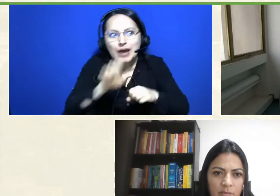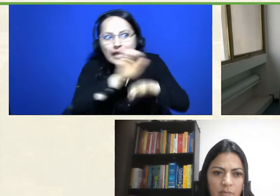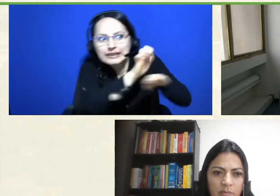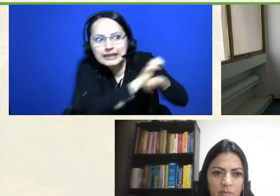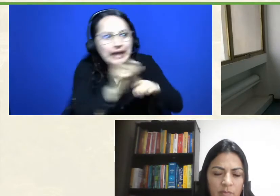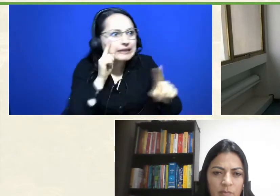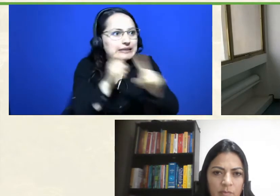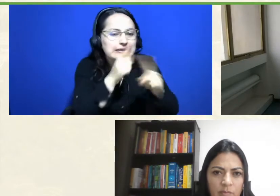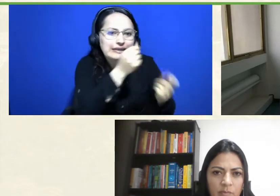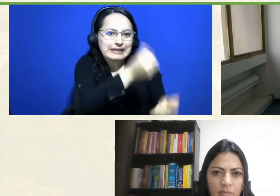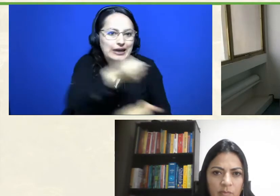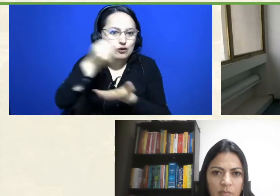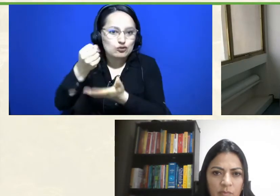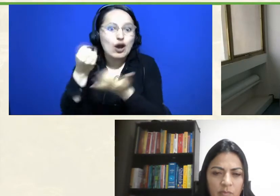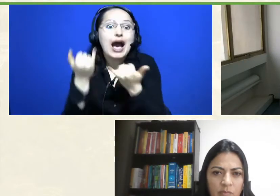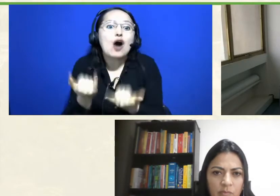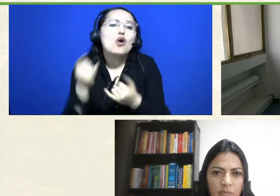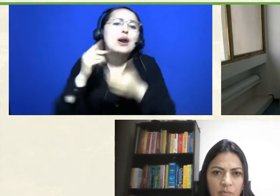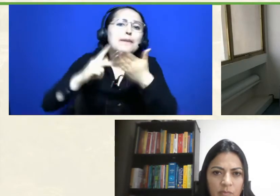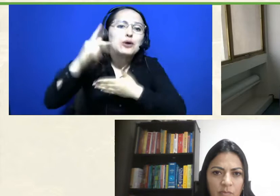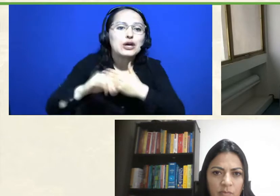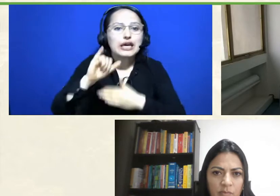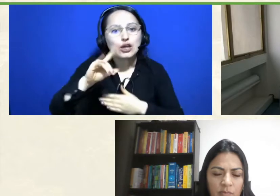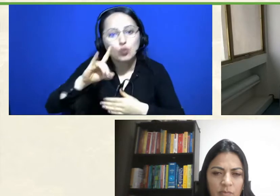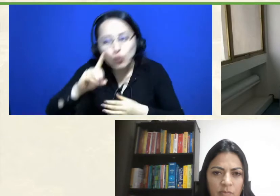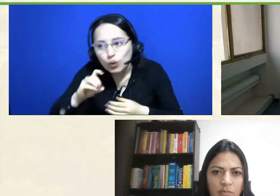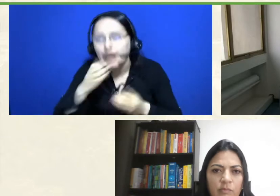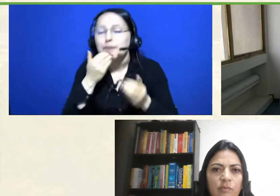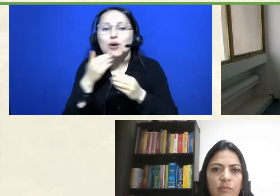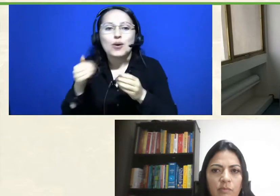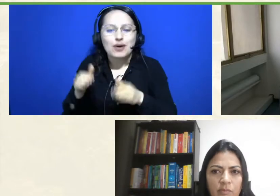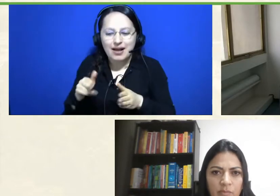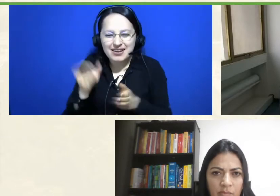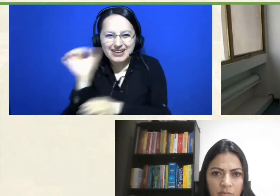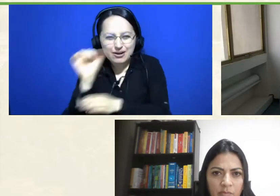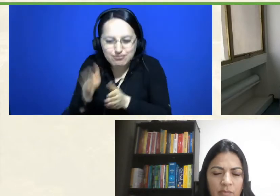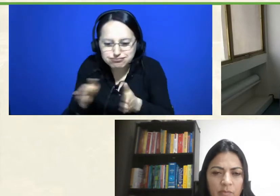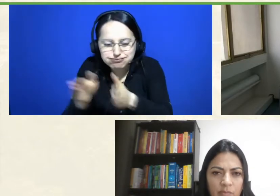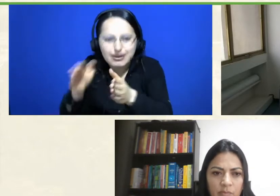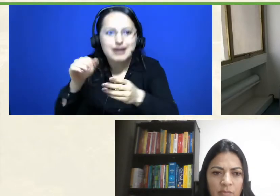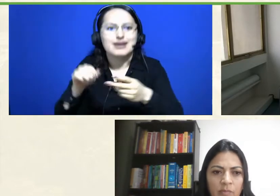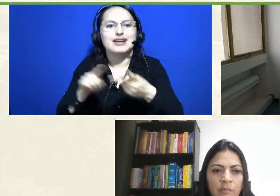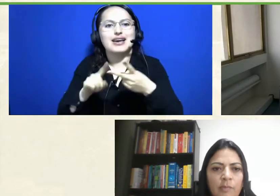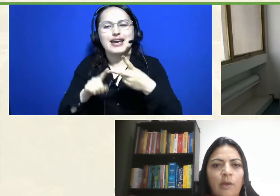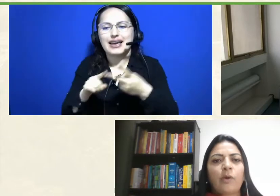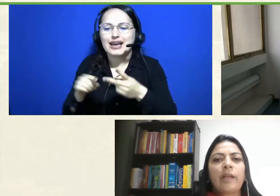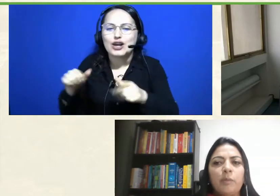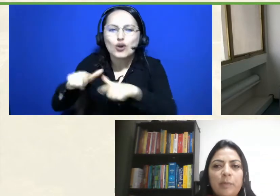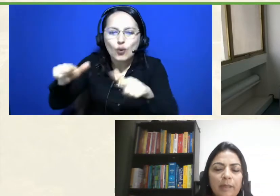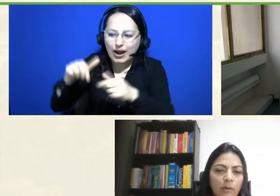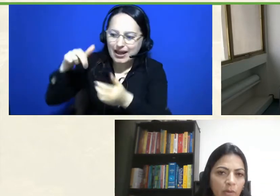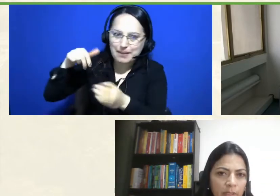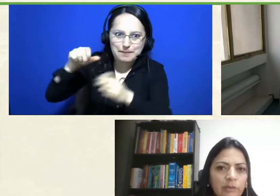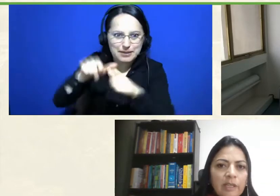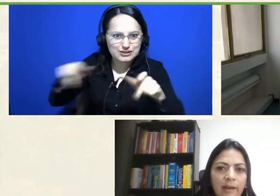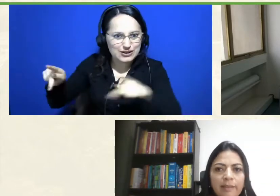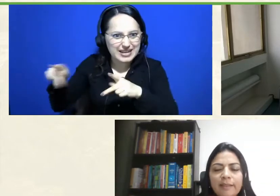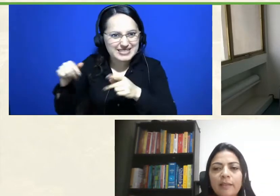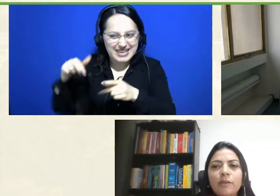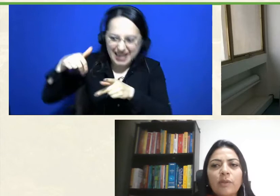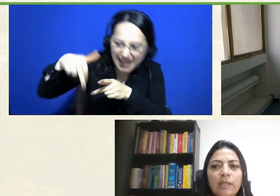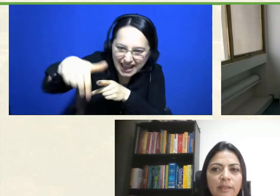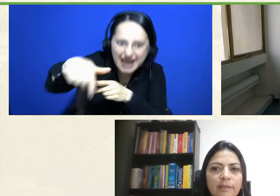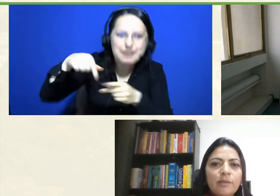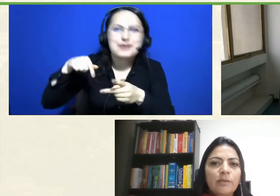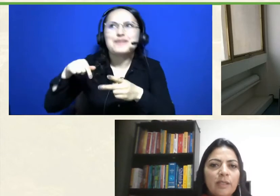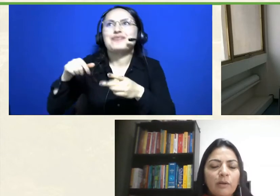vamos a quedarnos en proyectos IDU, mantenimientos viales, andenes, plazas y plazoletas. Ok, muy bien. Con lo que nos acaba de decir el